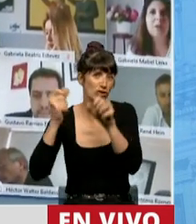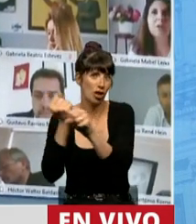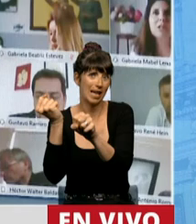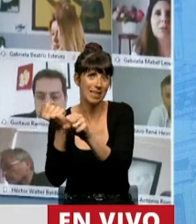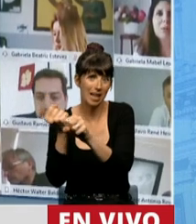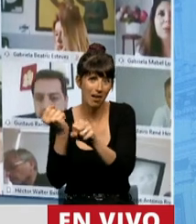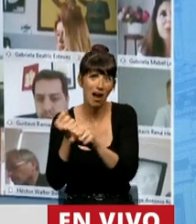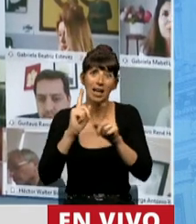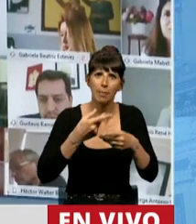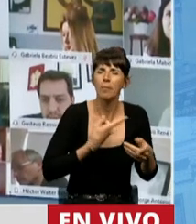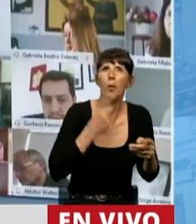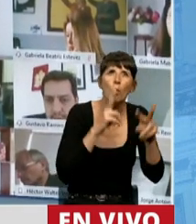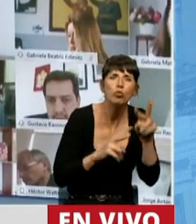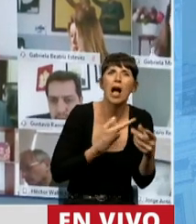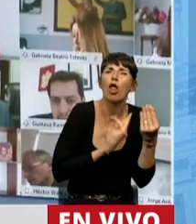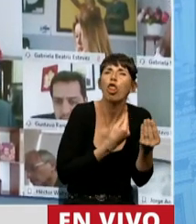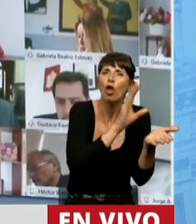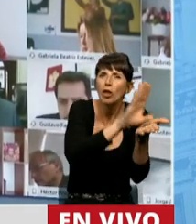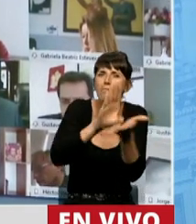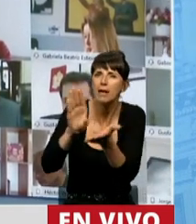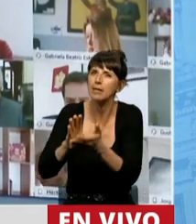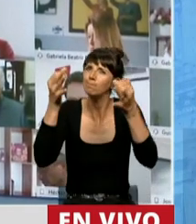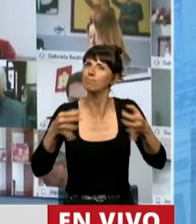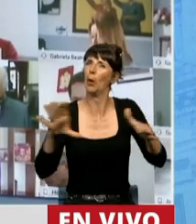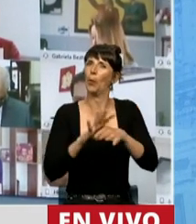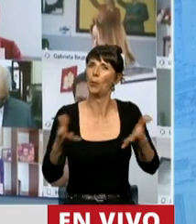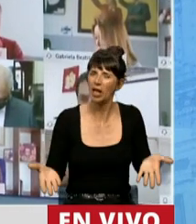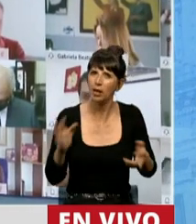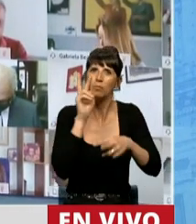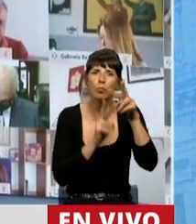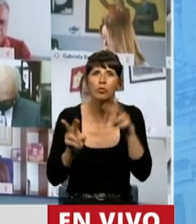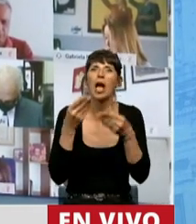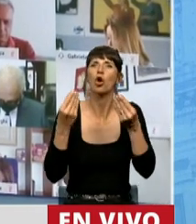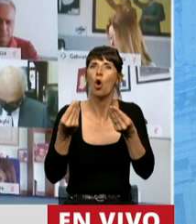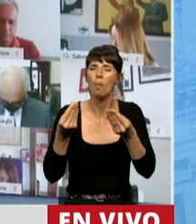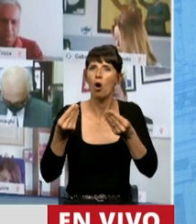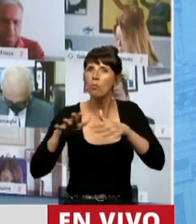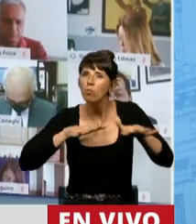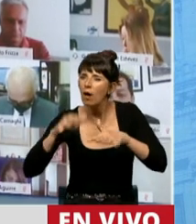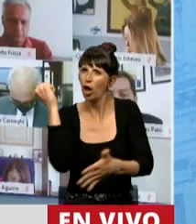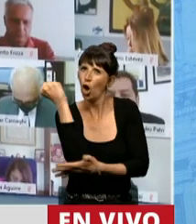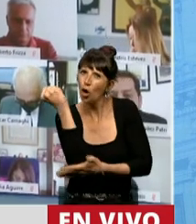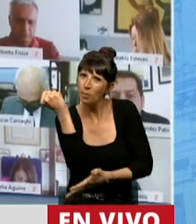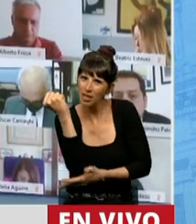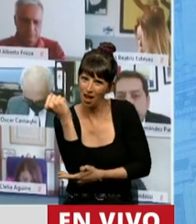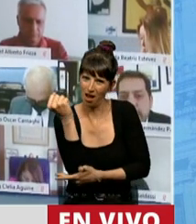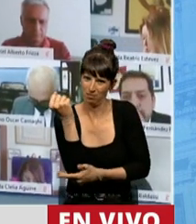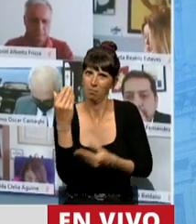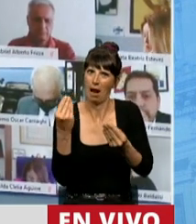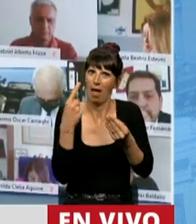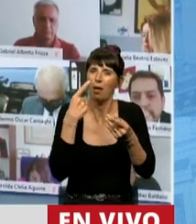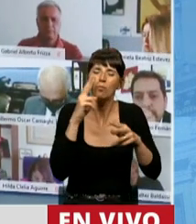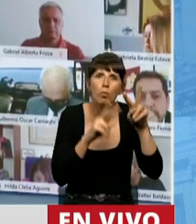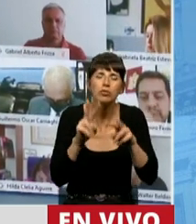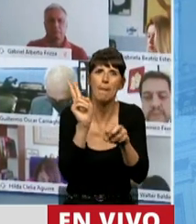entre el accionar del fondo de garantía el niv de la actividad económica y los recursos del sistema previsional muchas Gracias señor